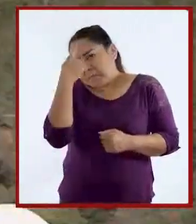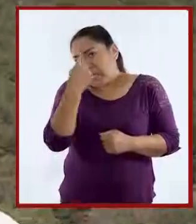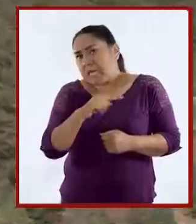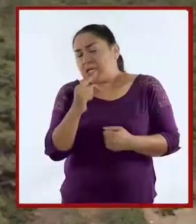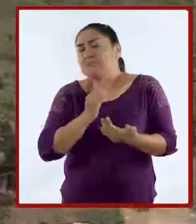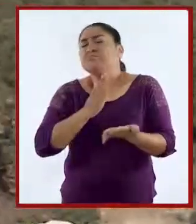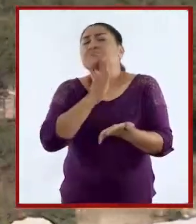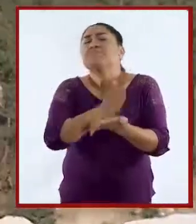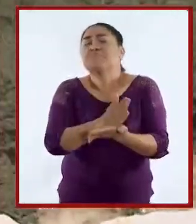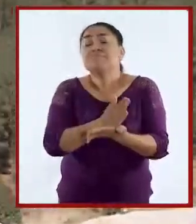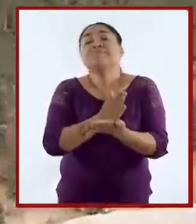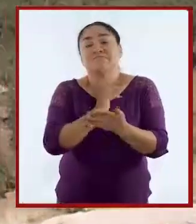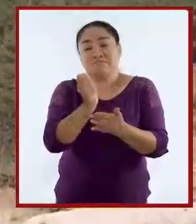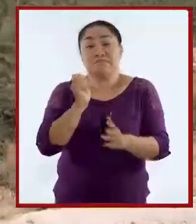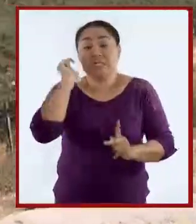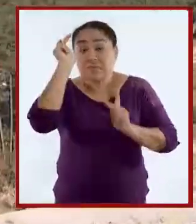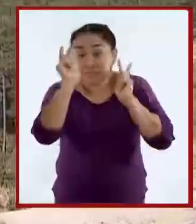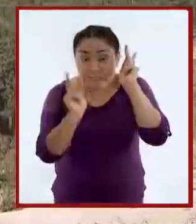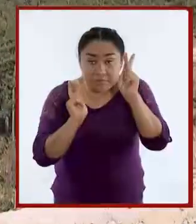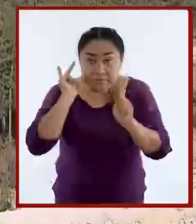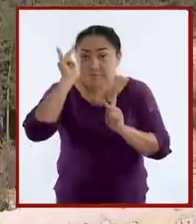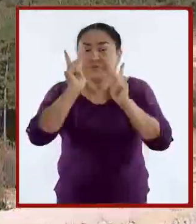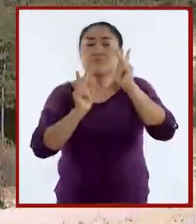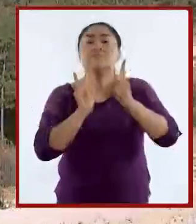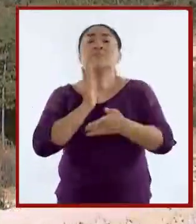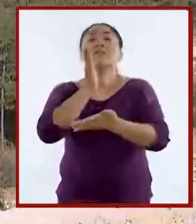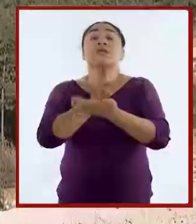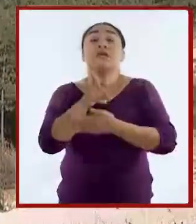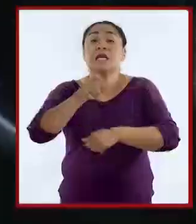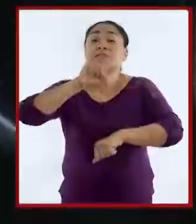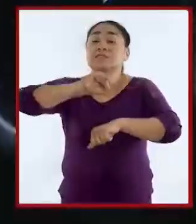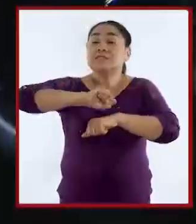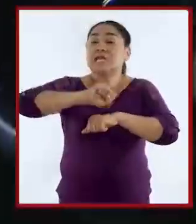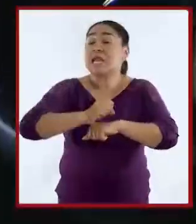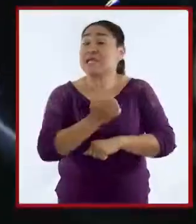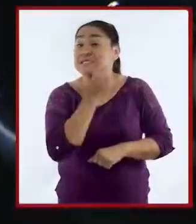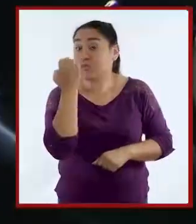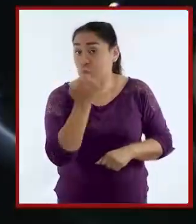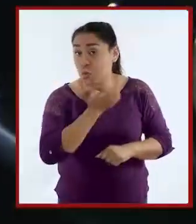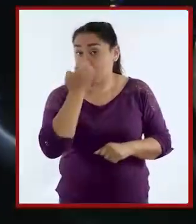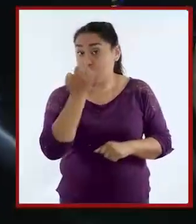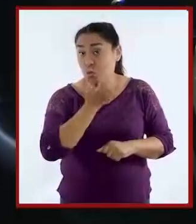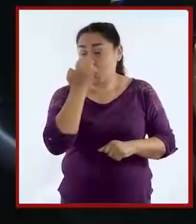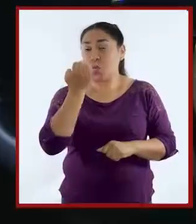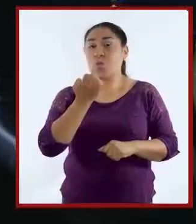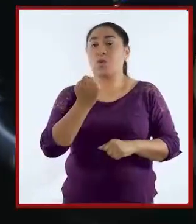Nuestro propósito es visitar la escuela secundaria